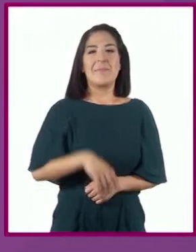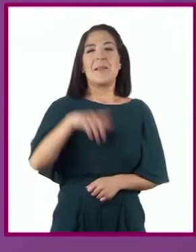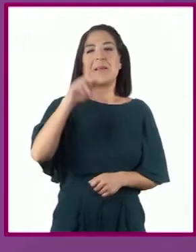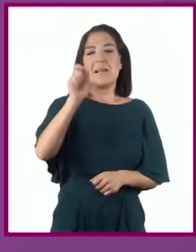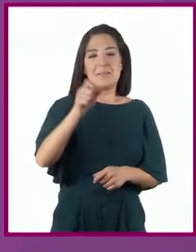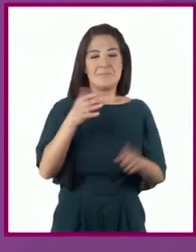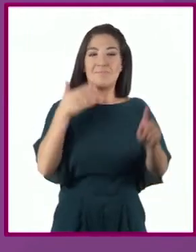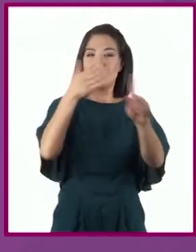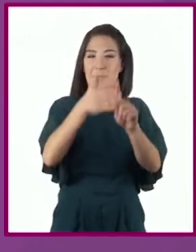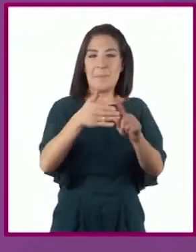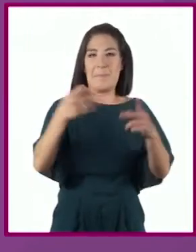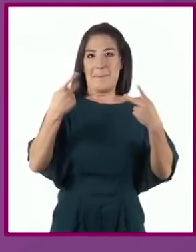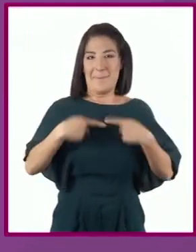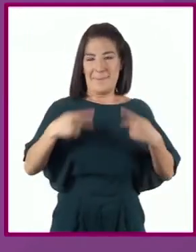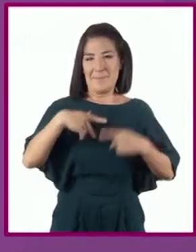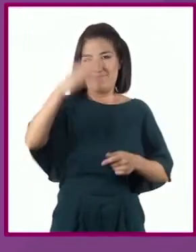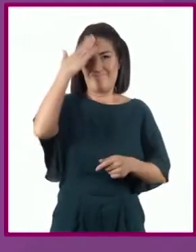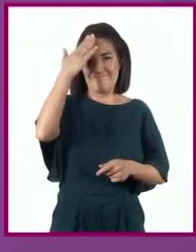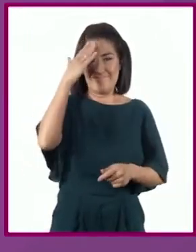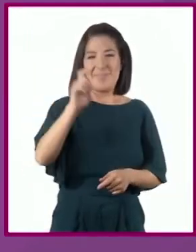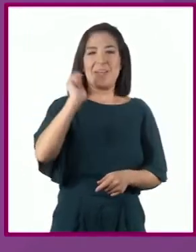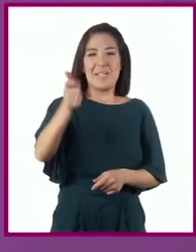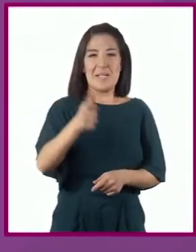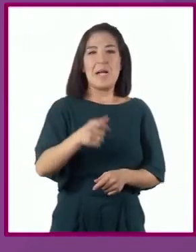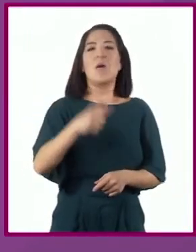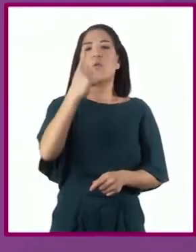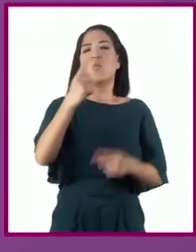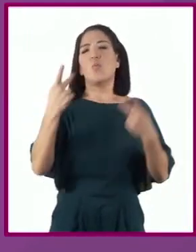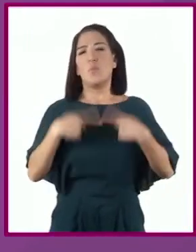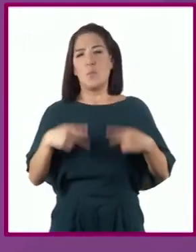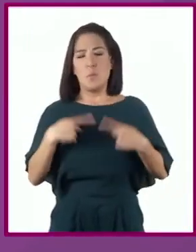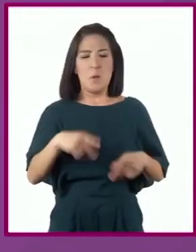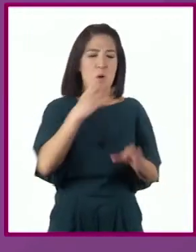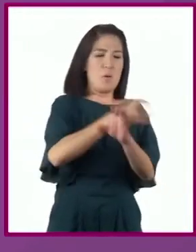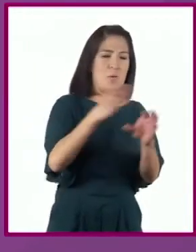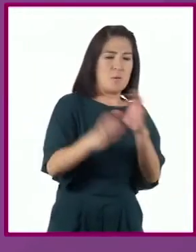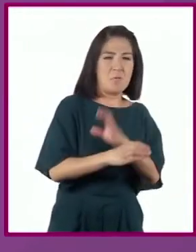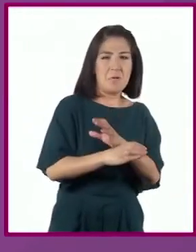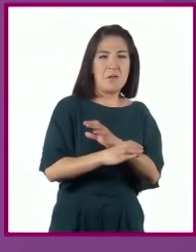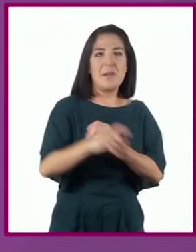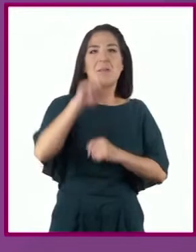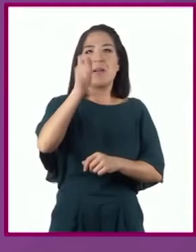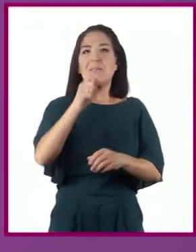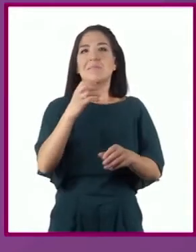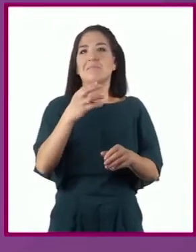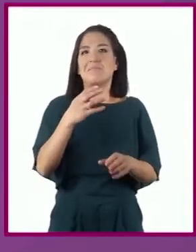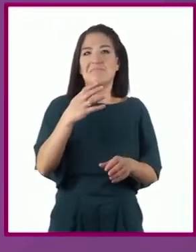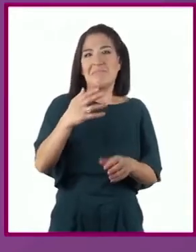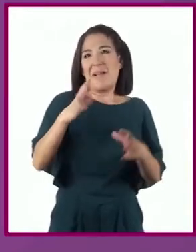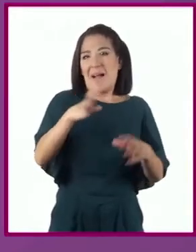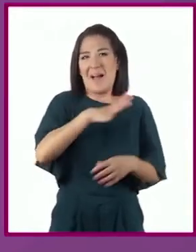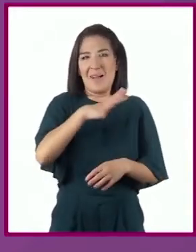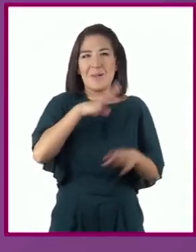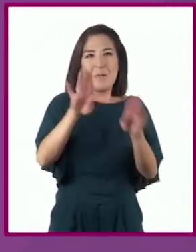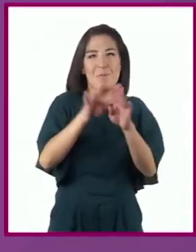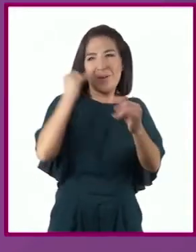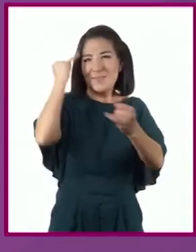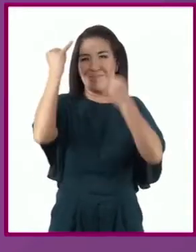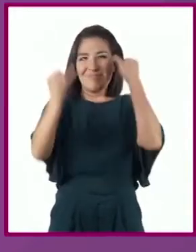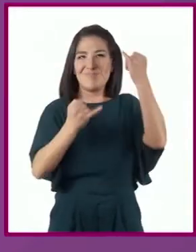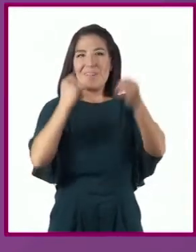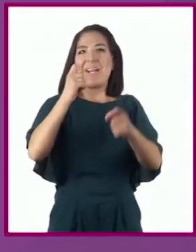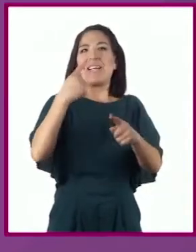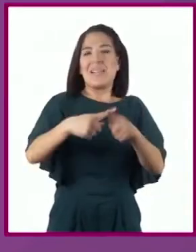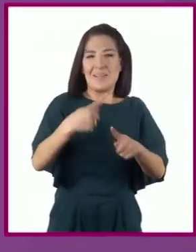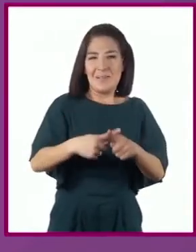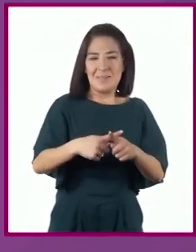Perspectiva del personaje. Esta puede ser la de una persona, un objeto o un ser fantástico y también cumple la función de